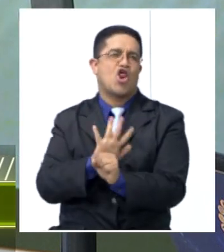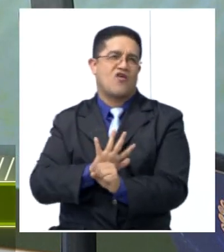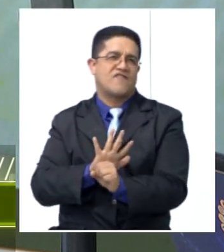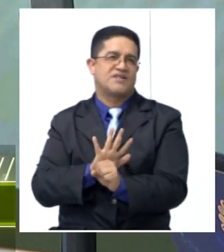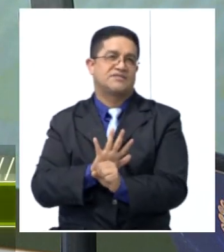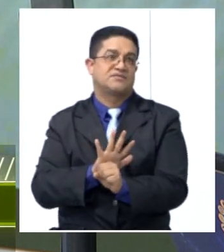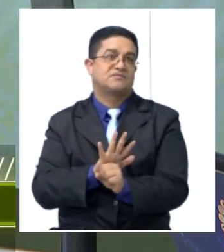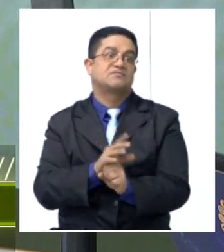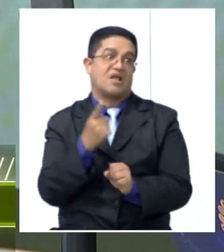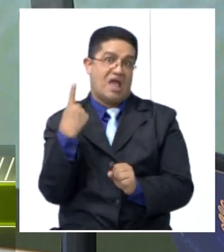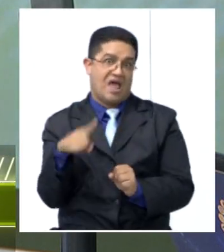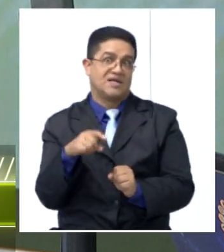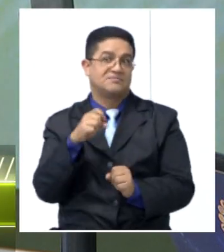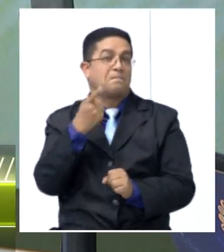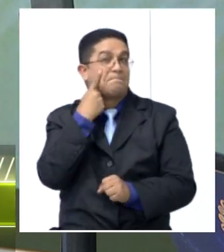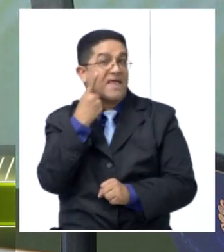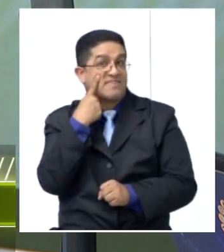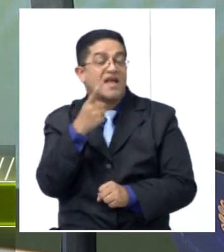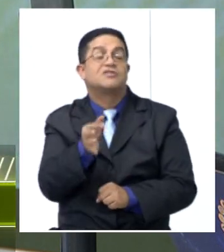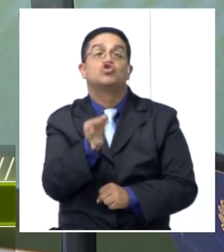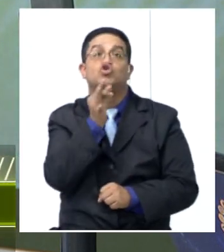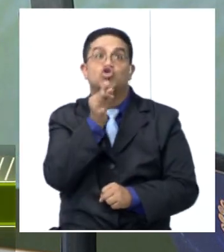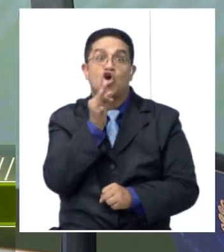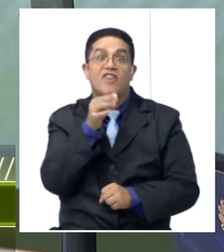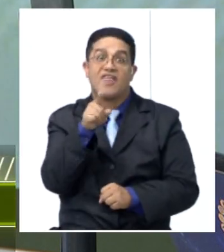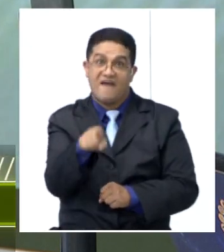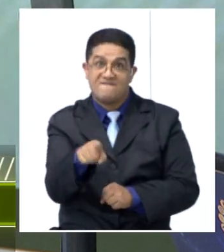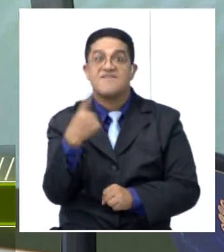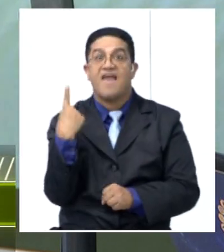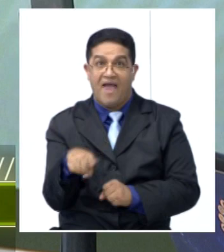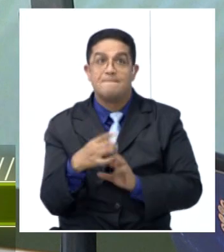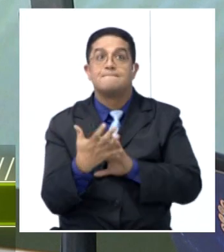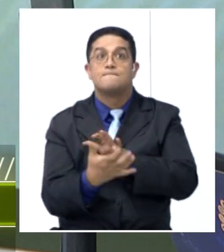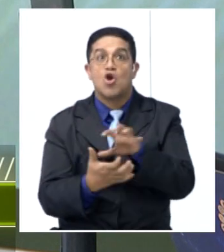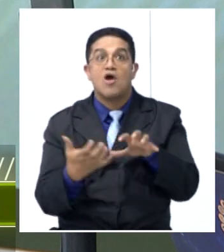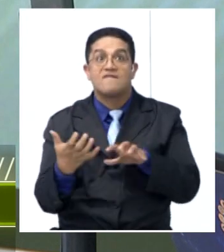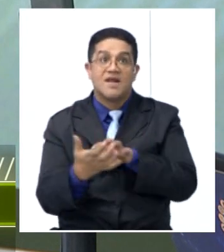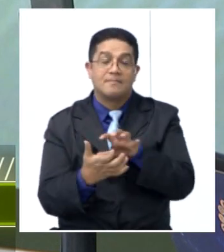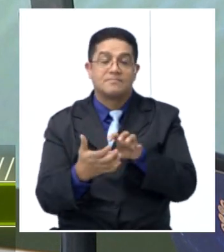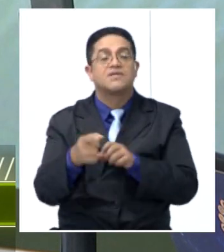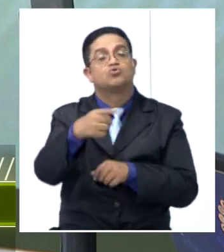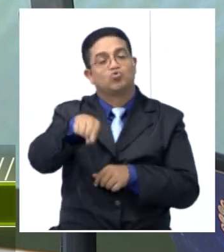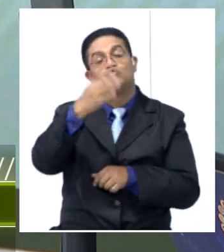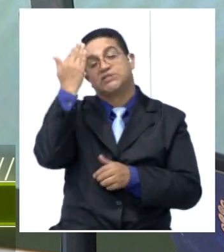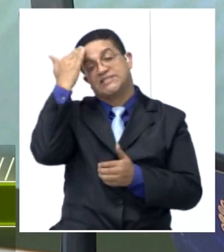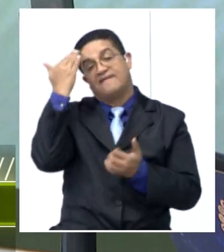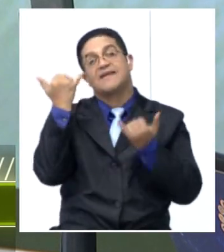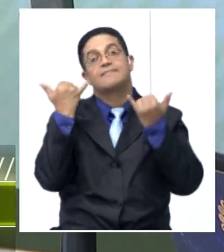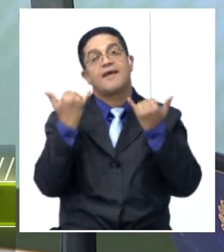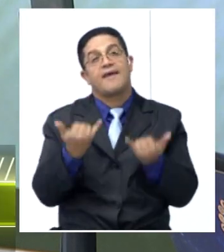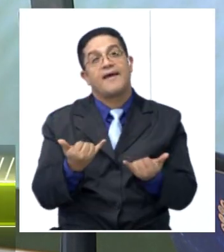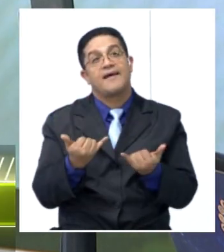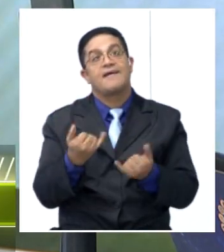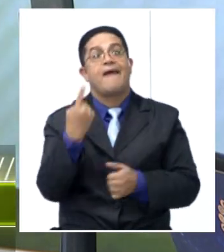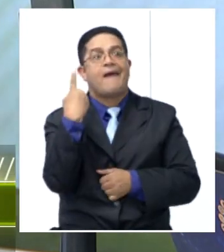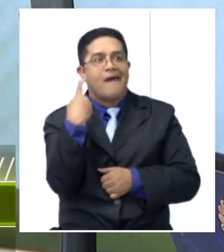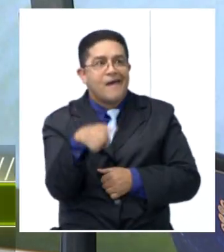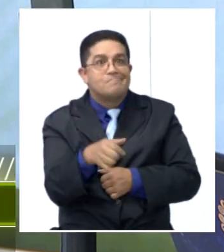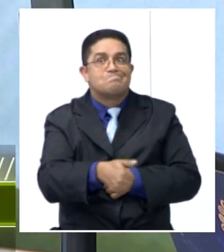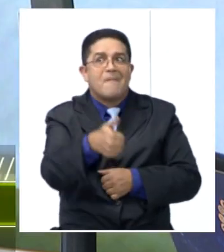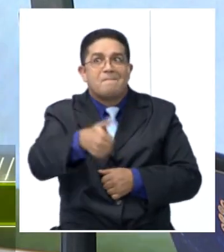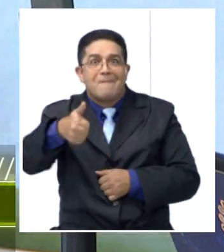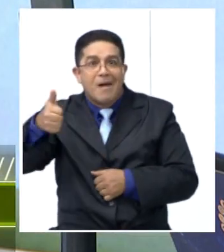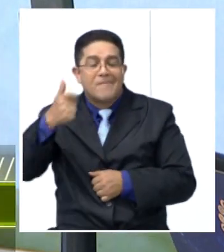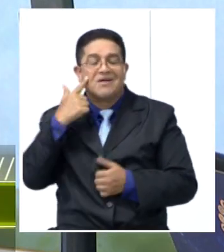todavía estar muy pendientes porque todavía estamos bajo efecto de ese coletazo y sabemos que en este momento hay más cuadros de depresión